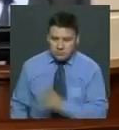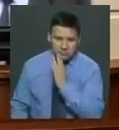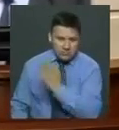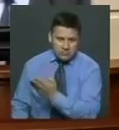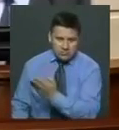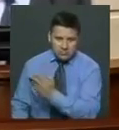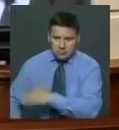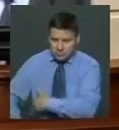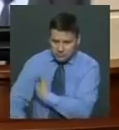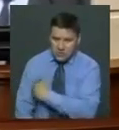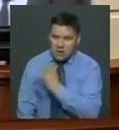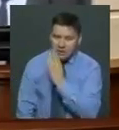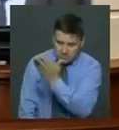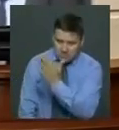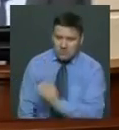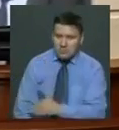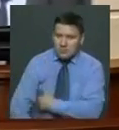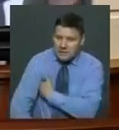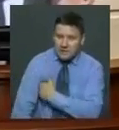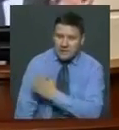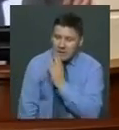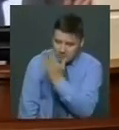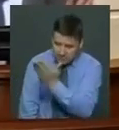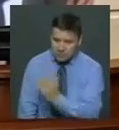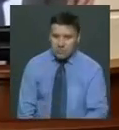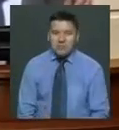Tiene el uso de la palabra la señora ministra.